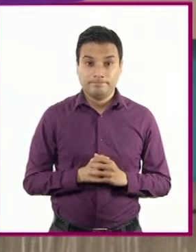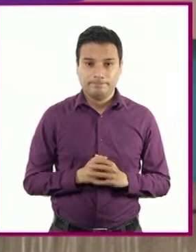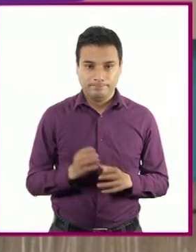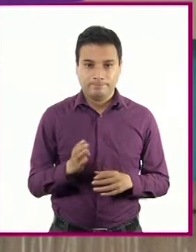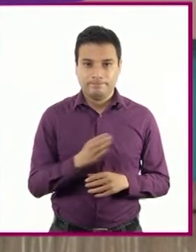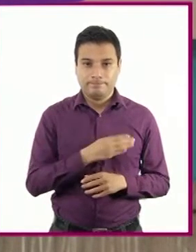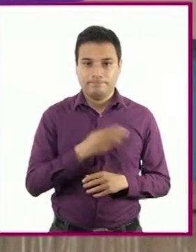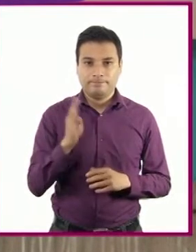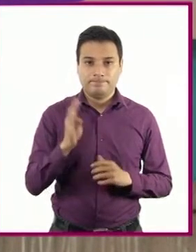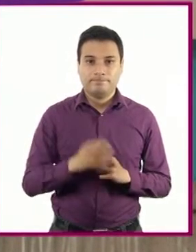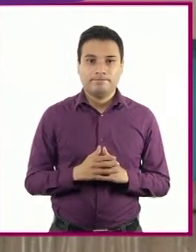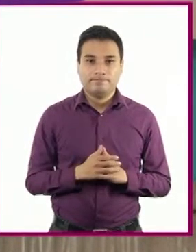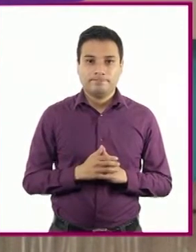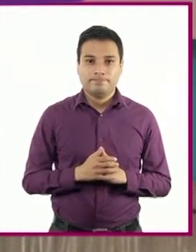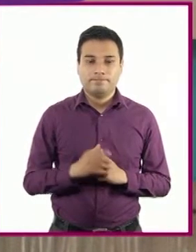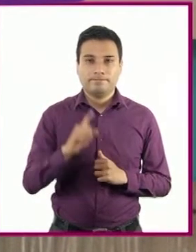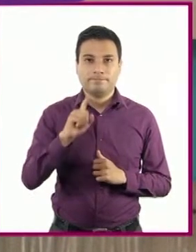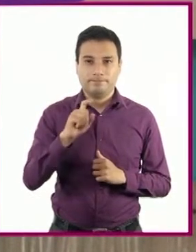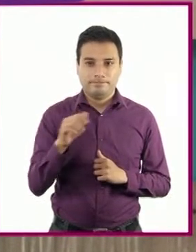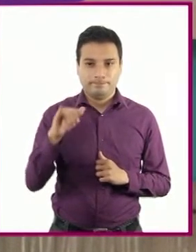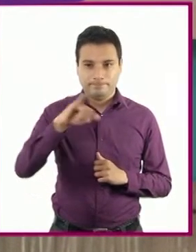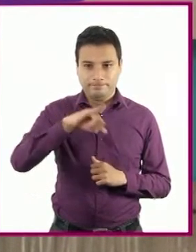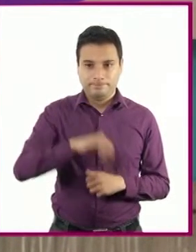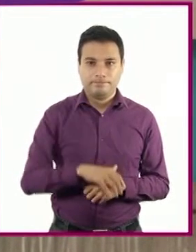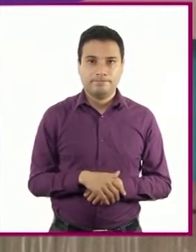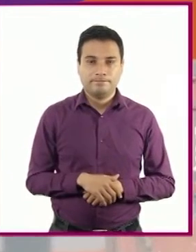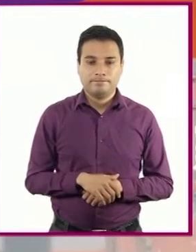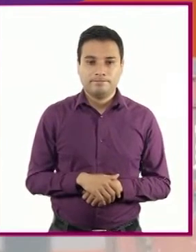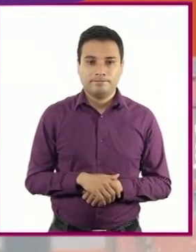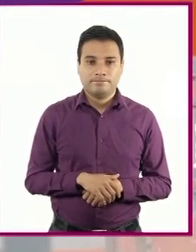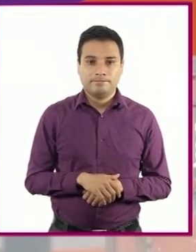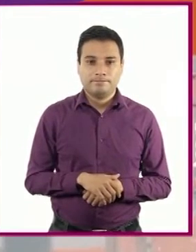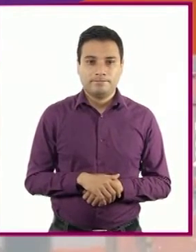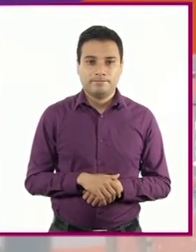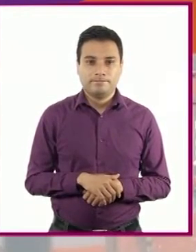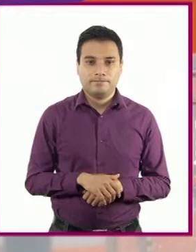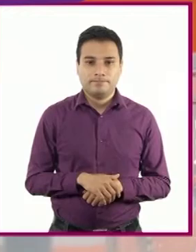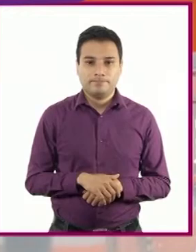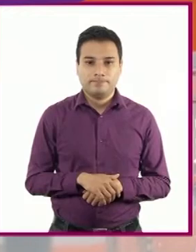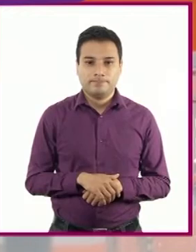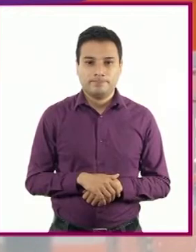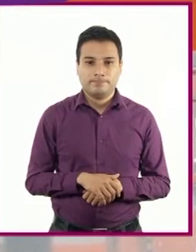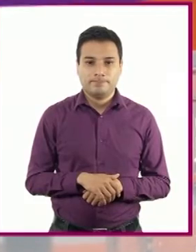Bueno, ahora se le agregará el agua para formar la disolución.